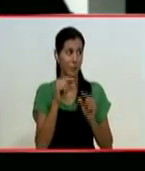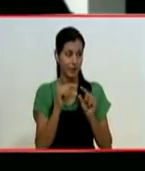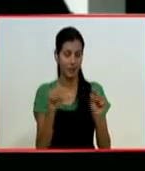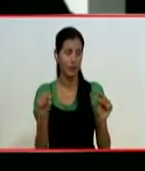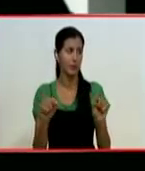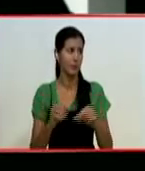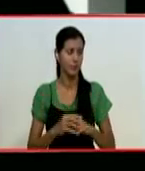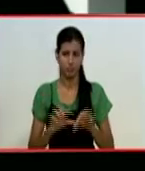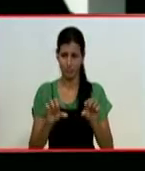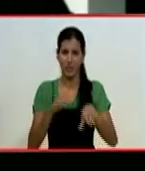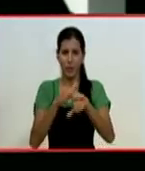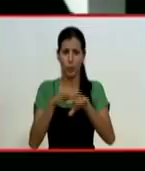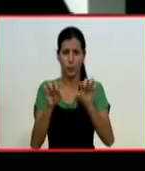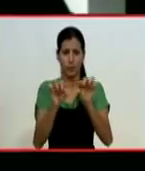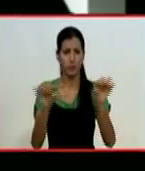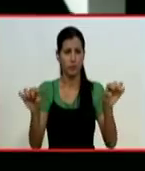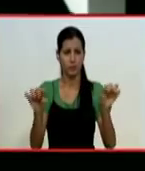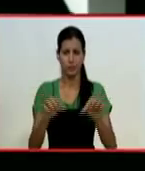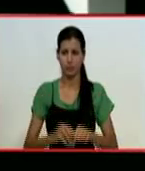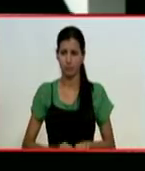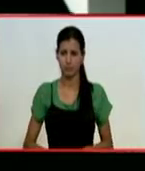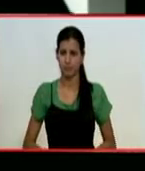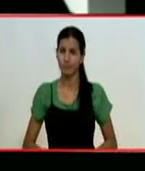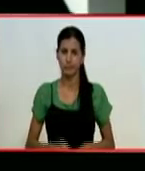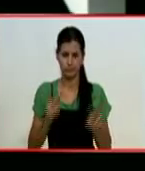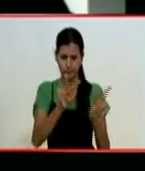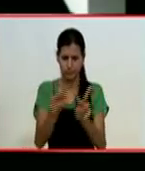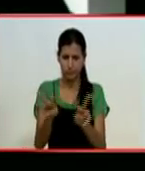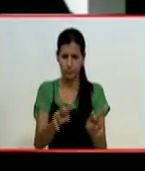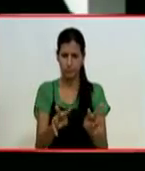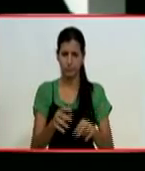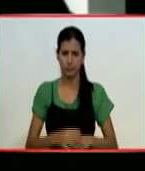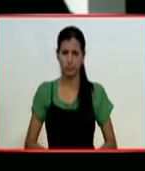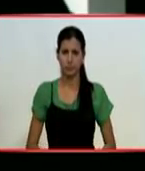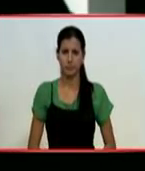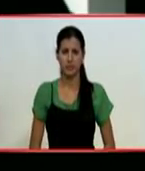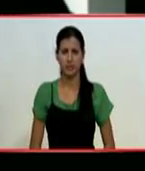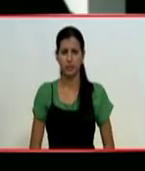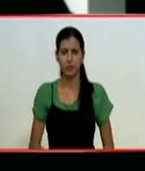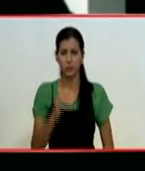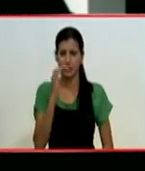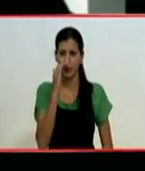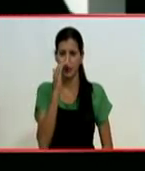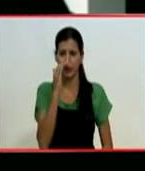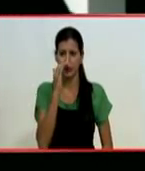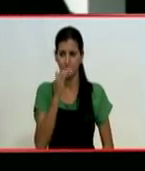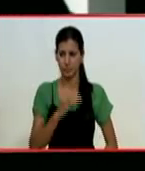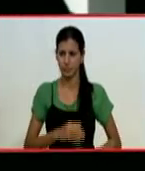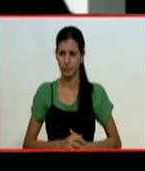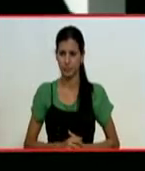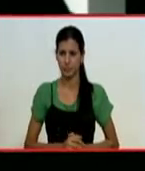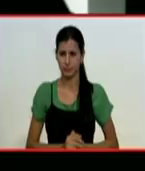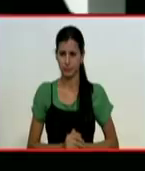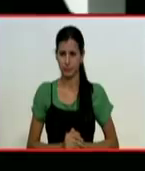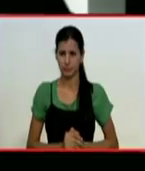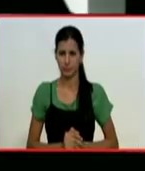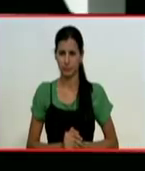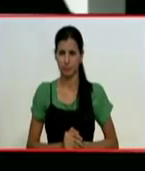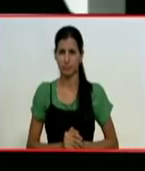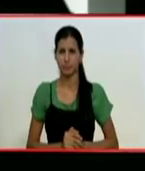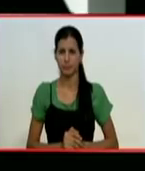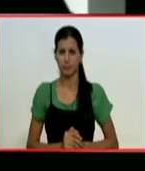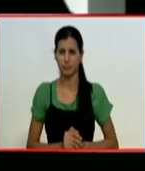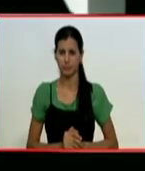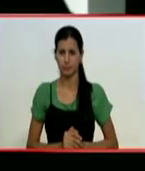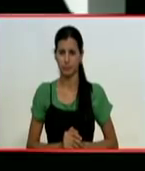Entre los planes que le había manifestado los organizadores, los promotores de esta actividad, se